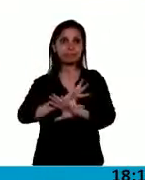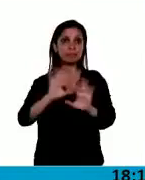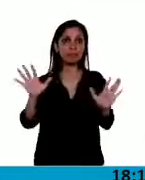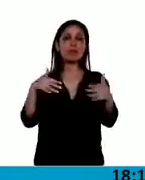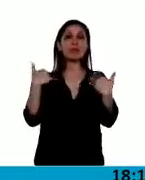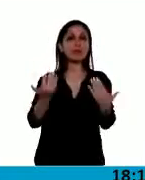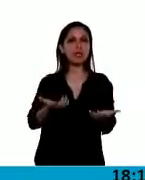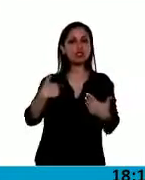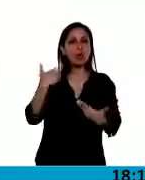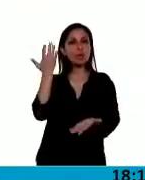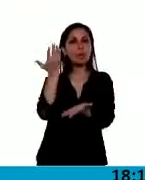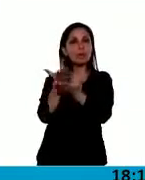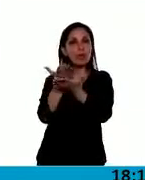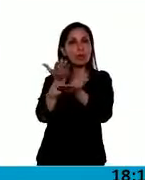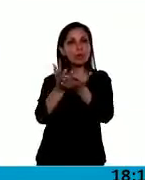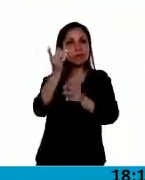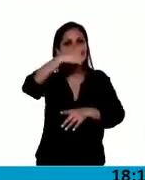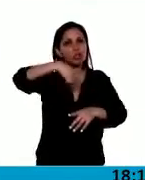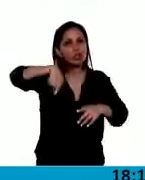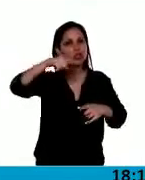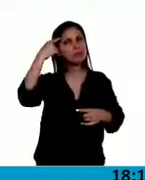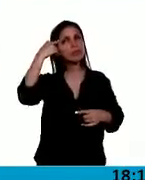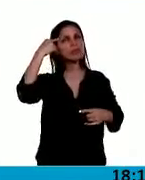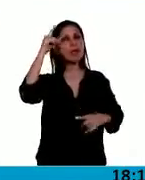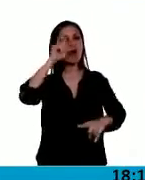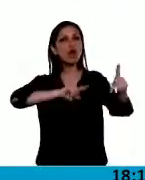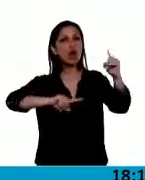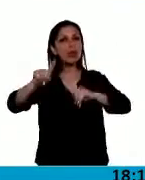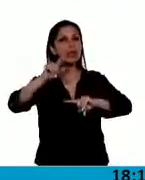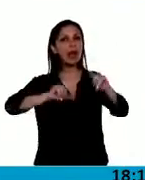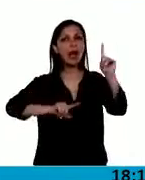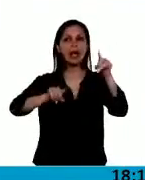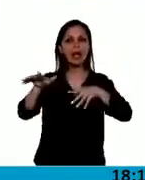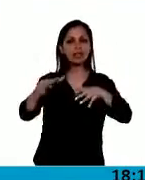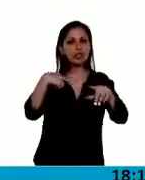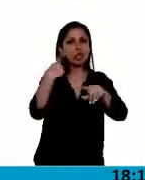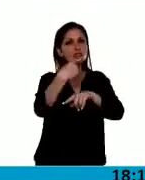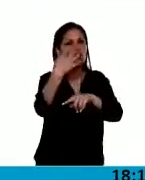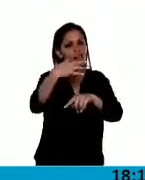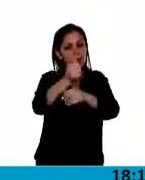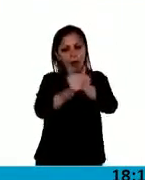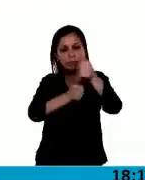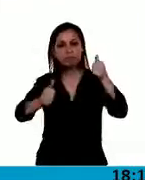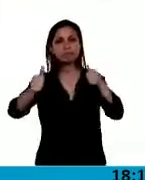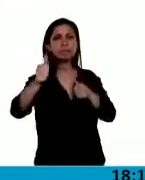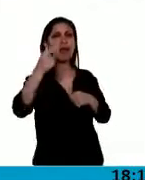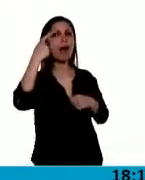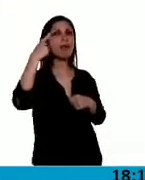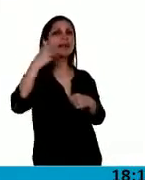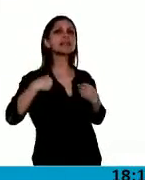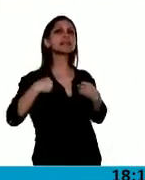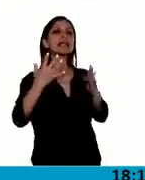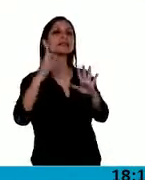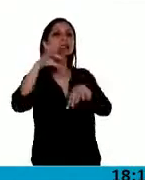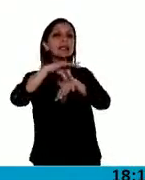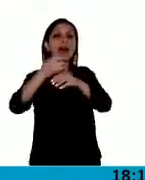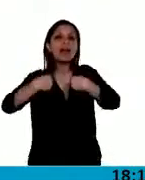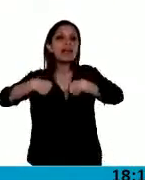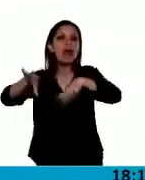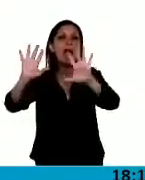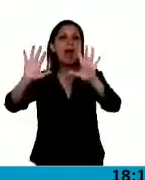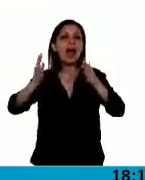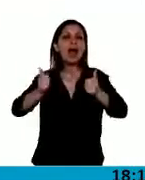que coordináramos alguna acción, que nos pusiéramos en el lugar de los trabajadores de la salud y les diéramos algún descanso,